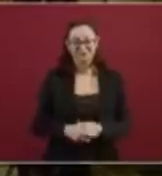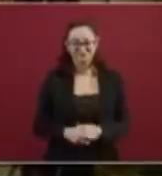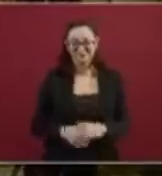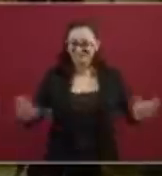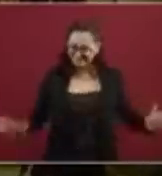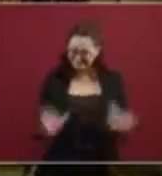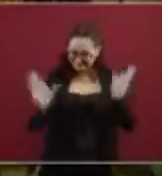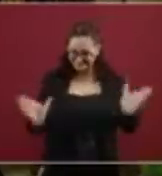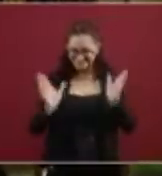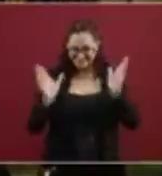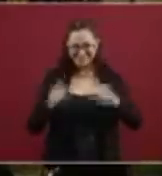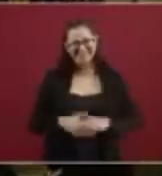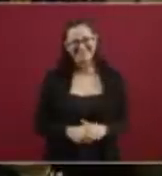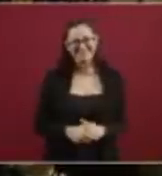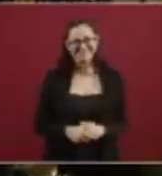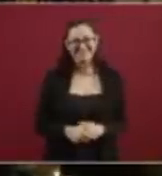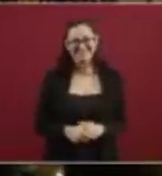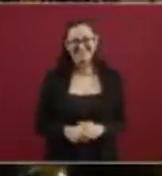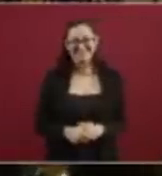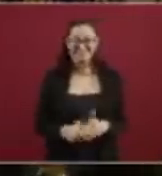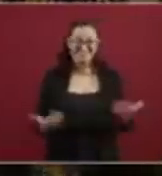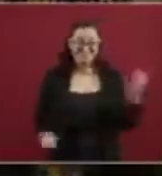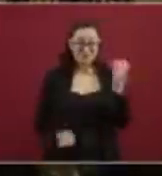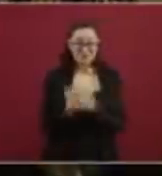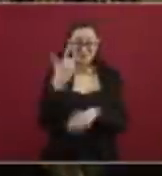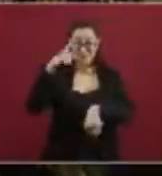ánimo. Con el nuevo horario,